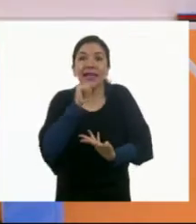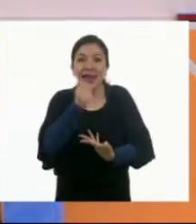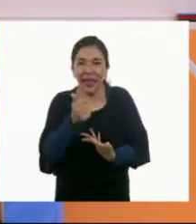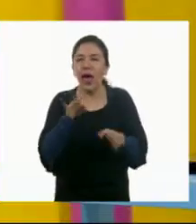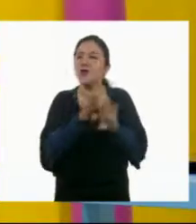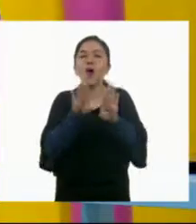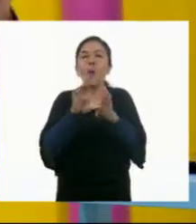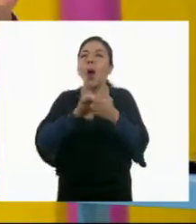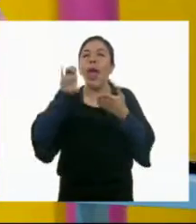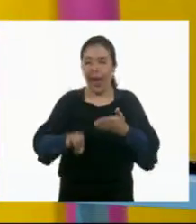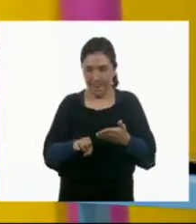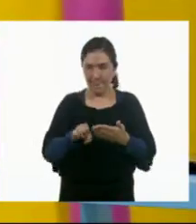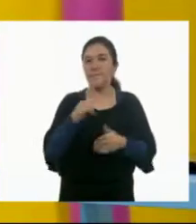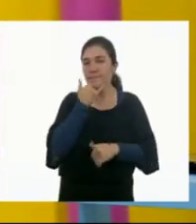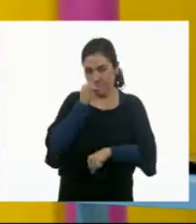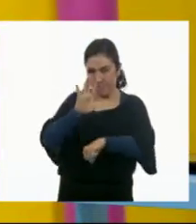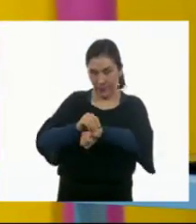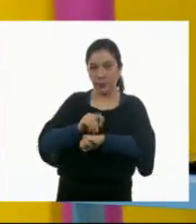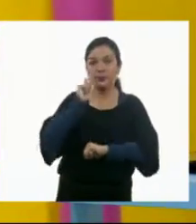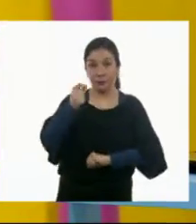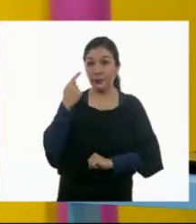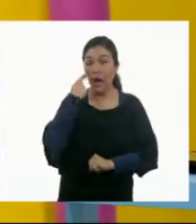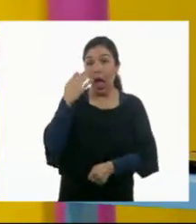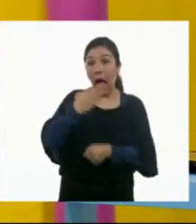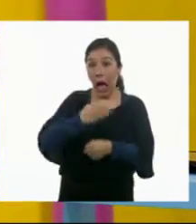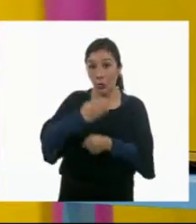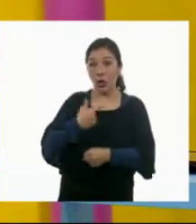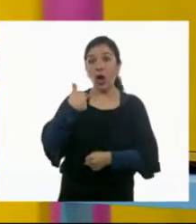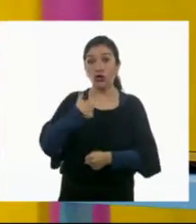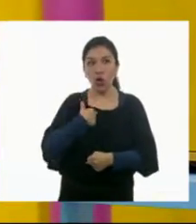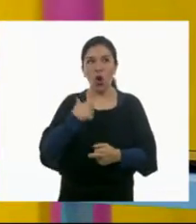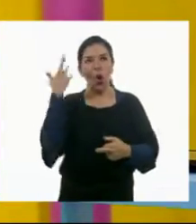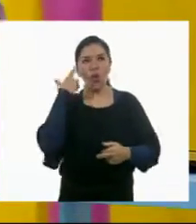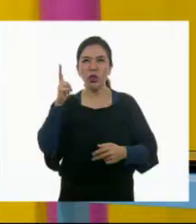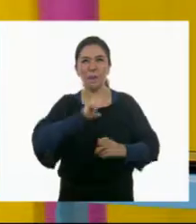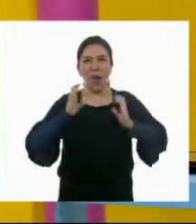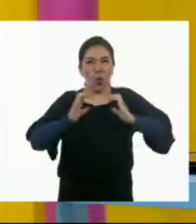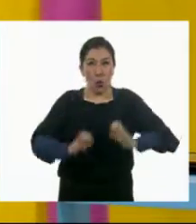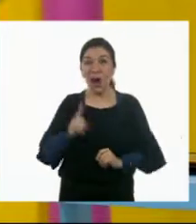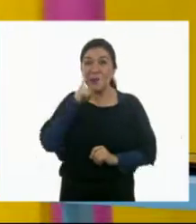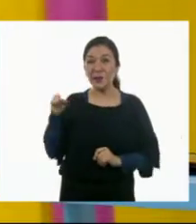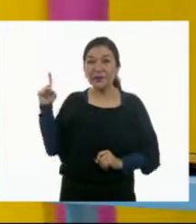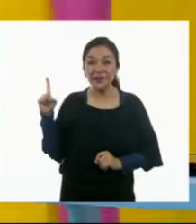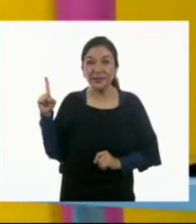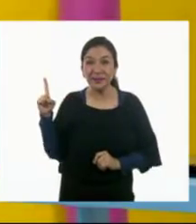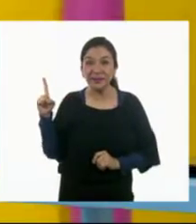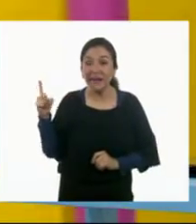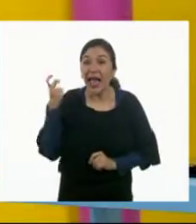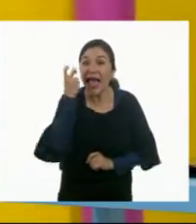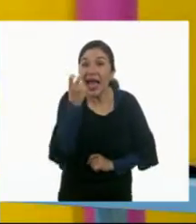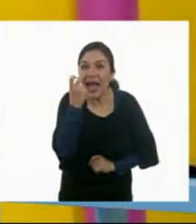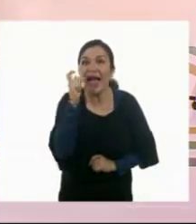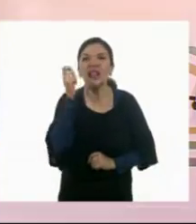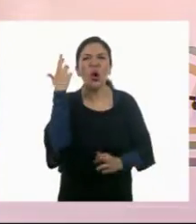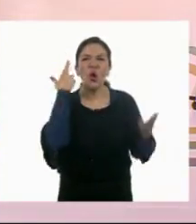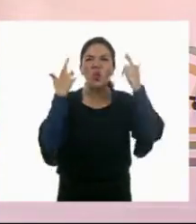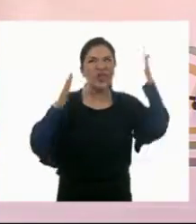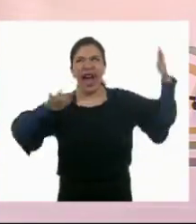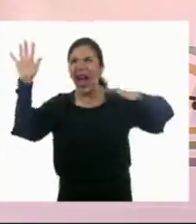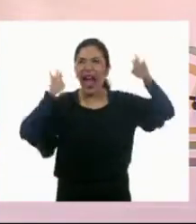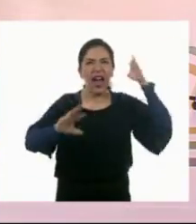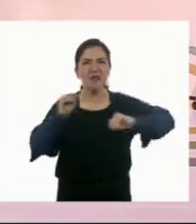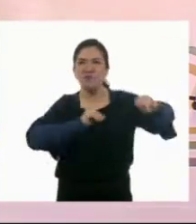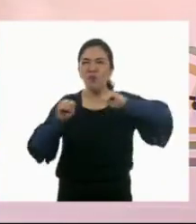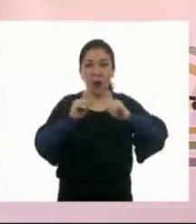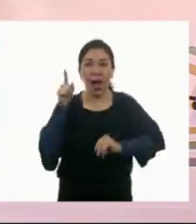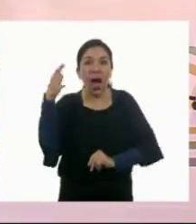ejemplo rapidísimo, si me lo permites. Entonces, ahorita voy a hacer mucho ruido con mi cuerpo. ¡Claro, exacto! Estoy haciendo mucho ruido con mi cuerpo. Estás